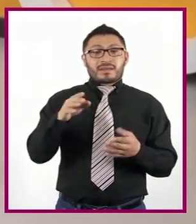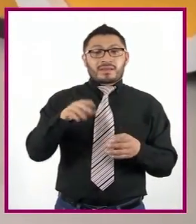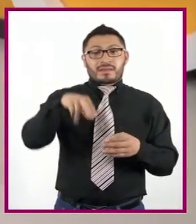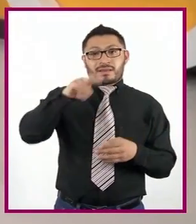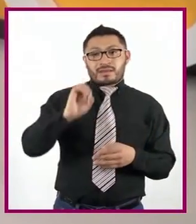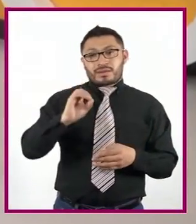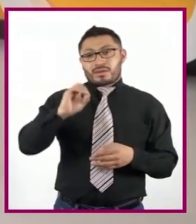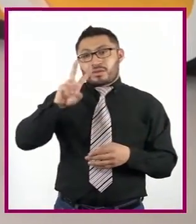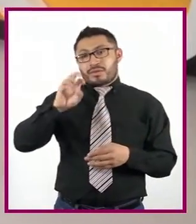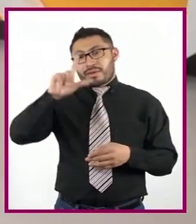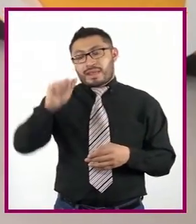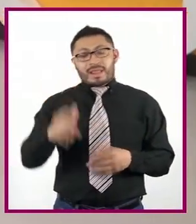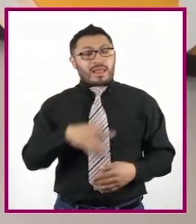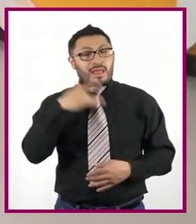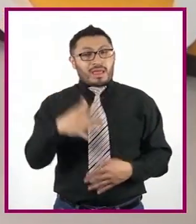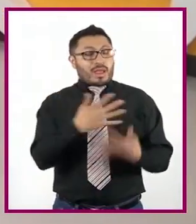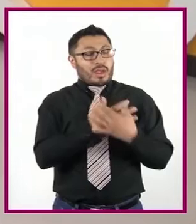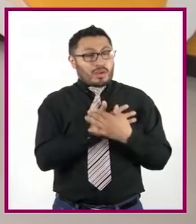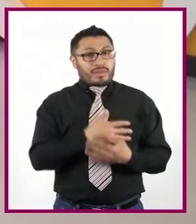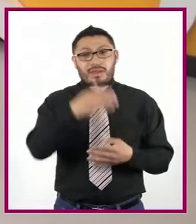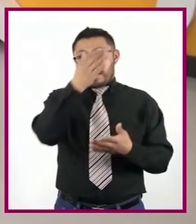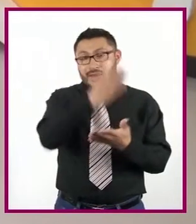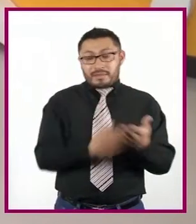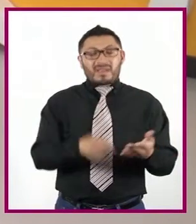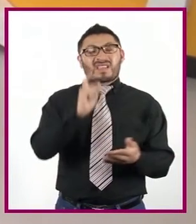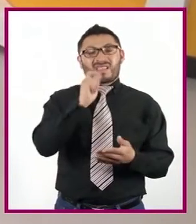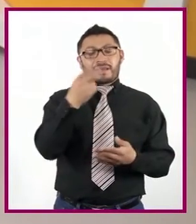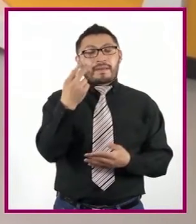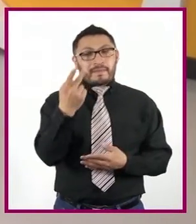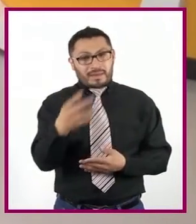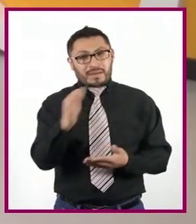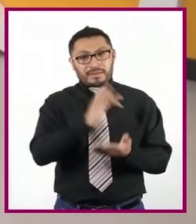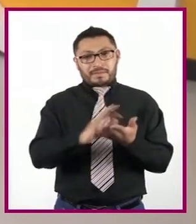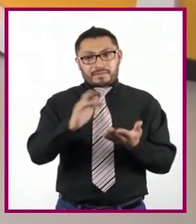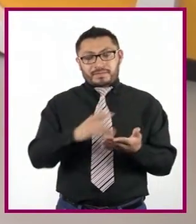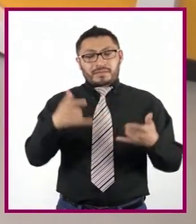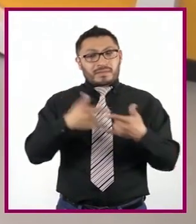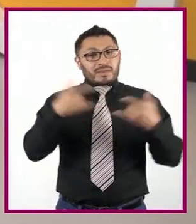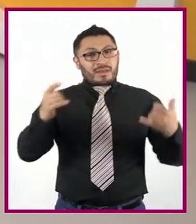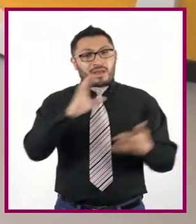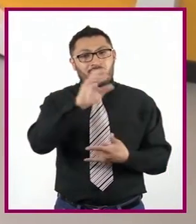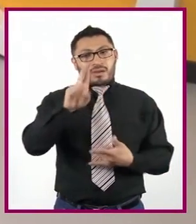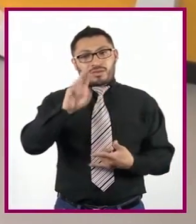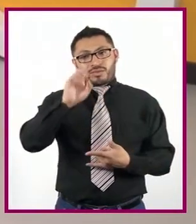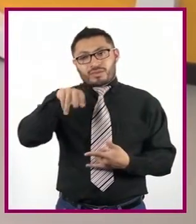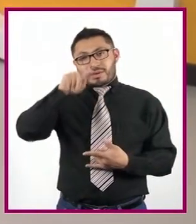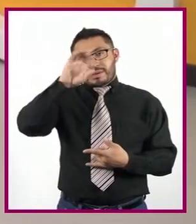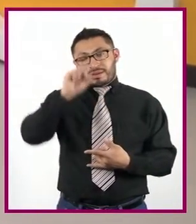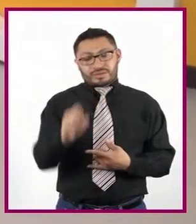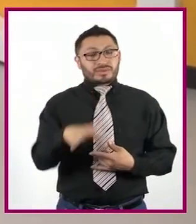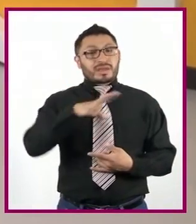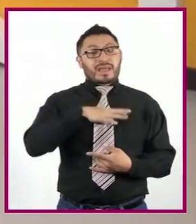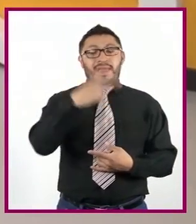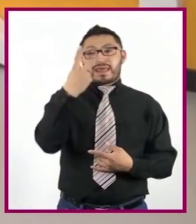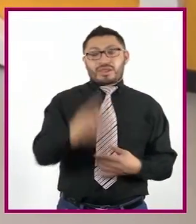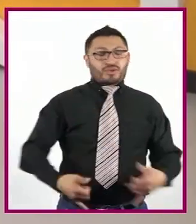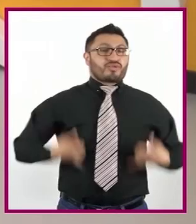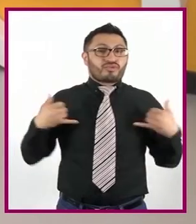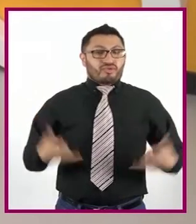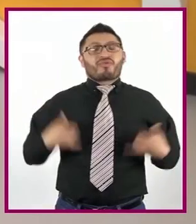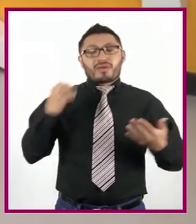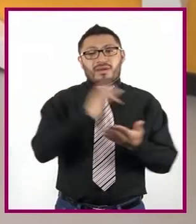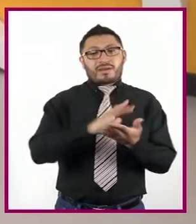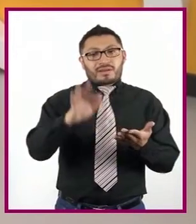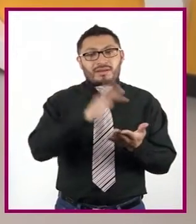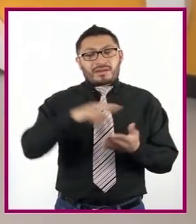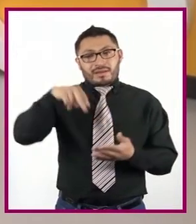románticas y que la mitad, es decir, 25, leen cuentos. Por lo tanto, hay 2 adolescentes que leen